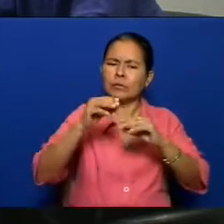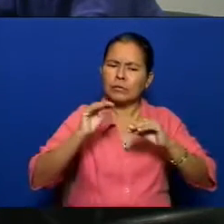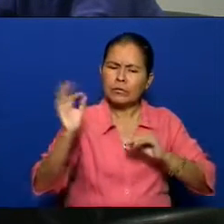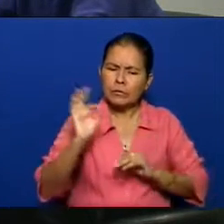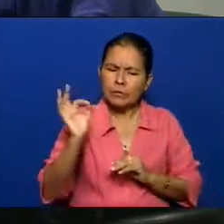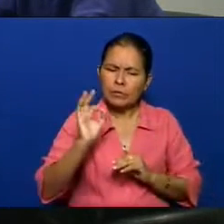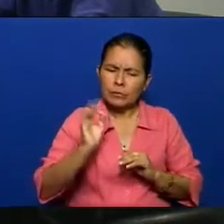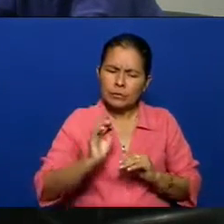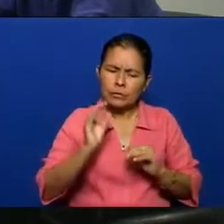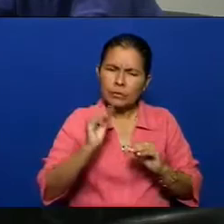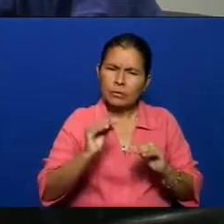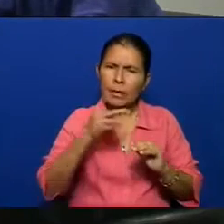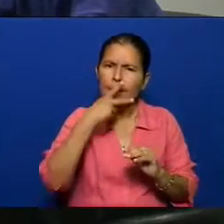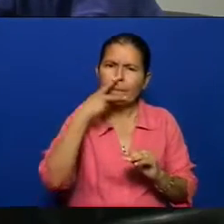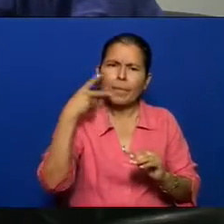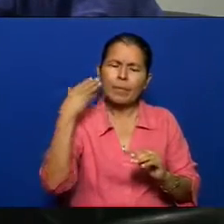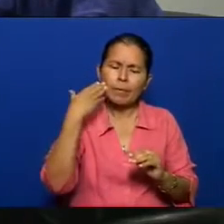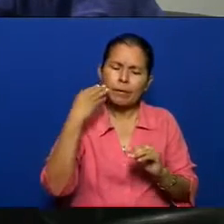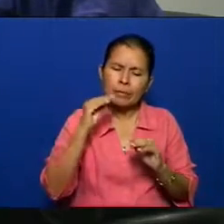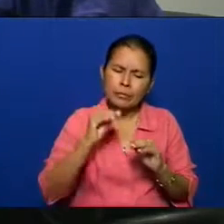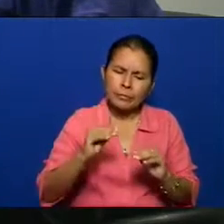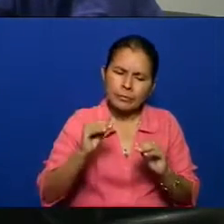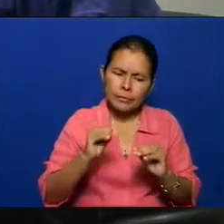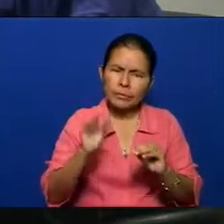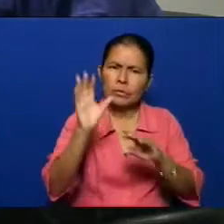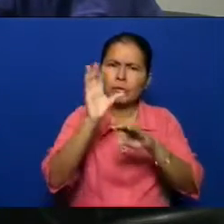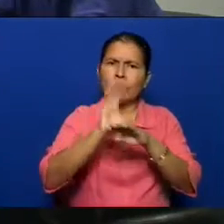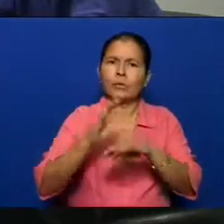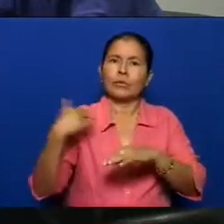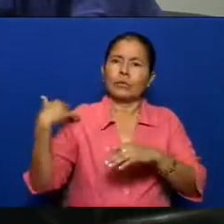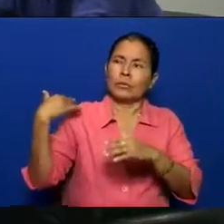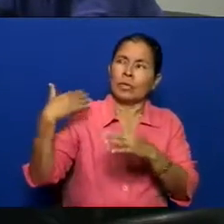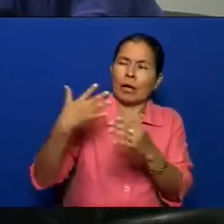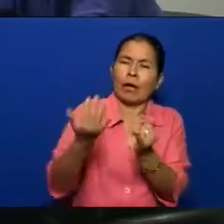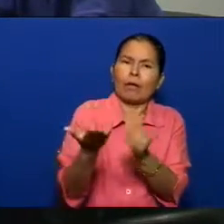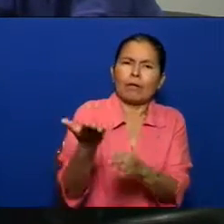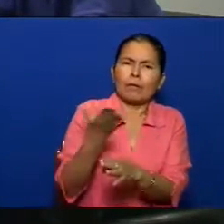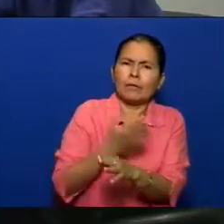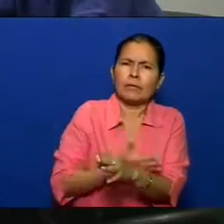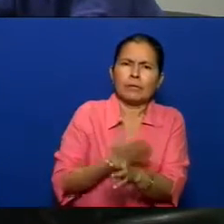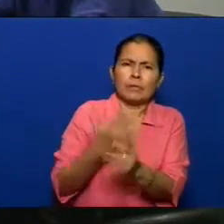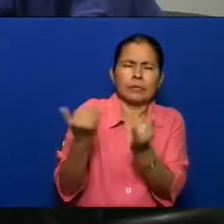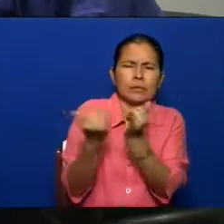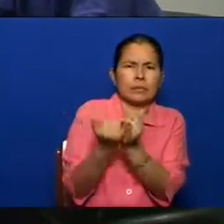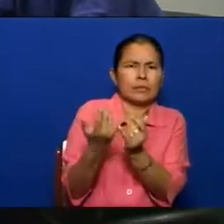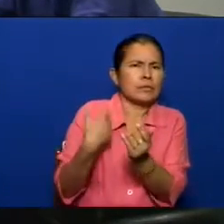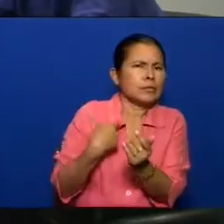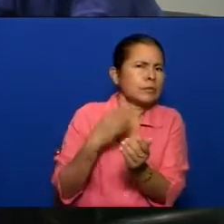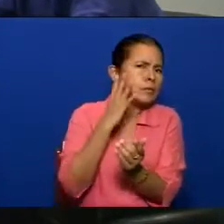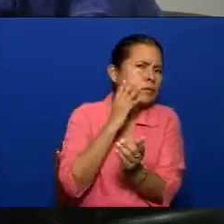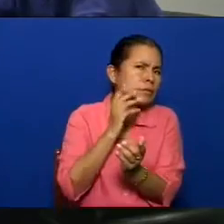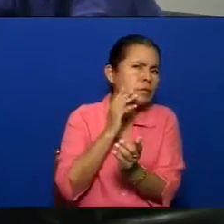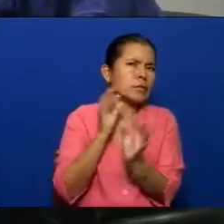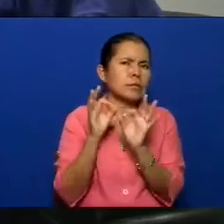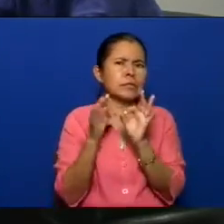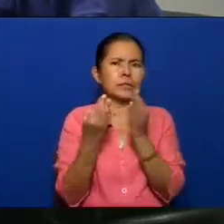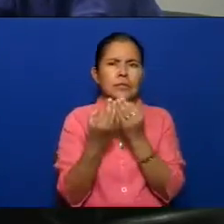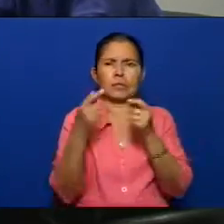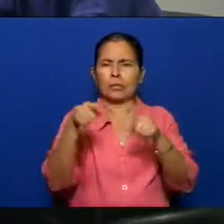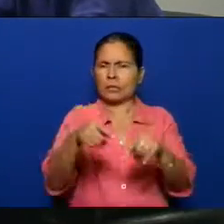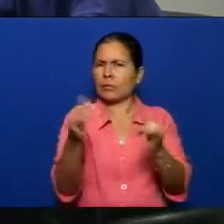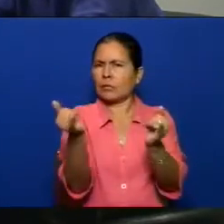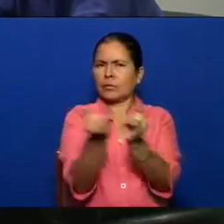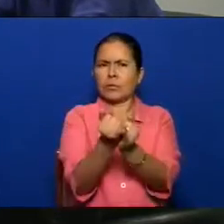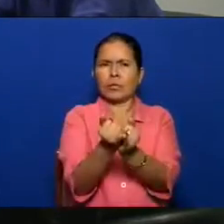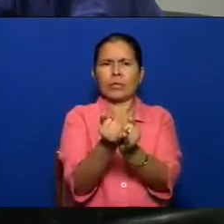han establecido por generaciones que nosotros pasamos, y no es un tema específico para Nicaragua, es igual